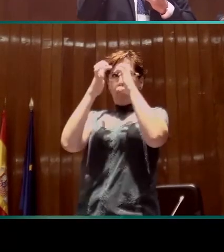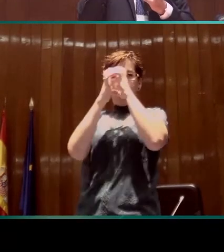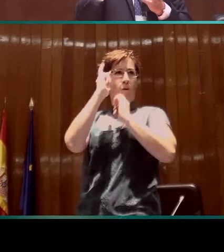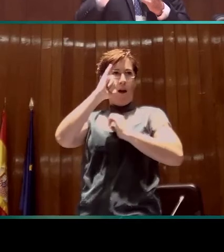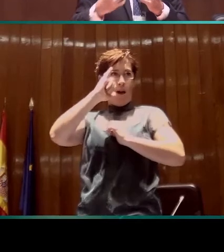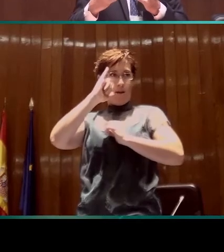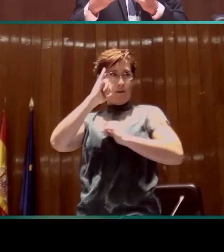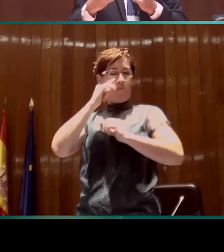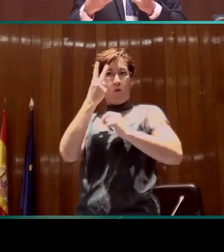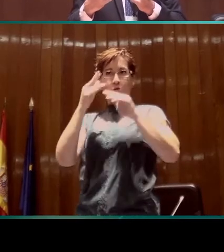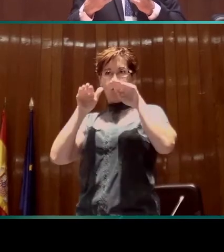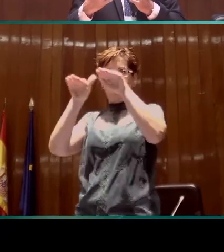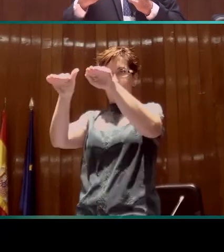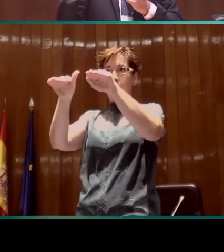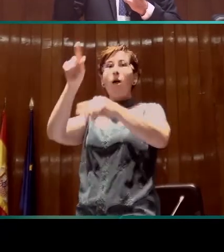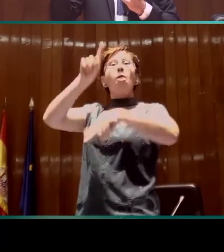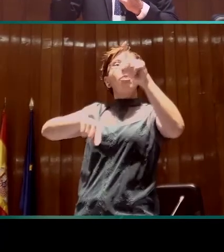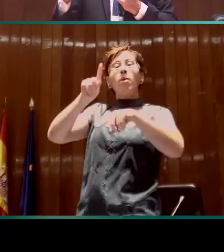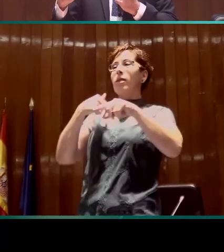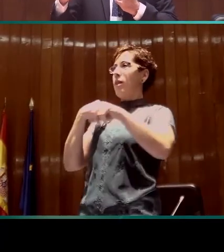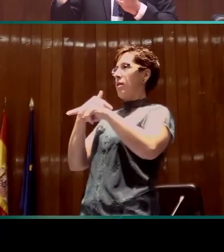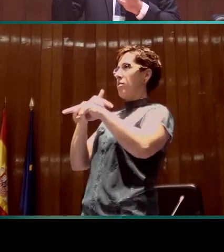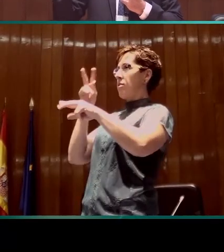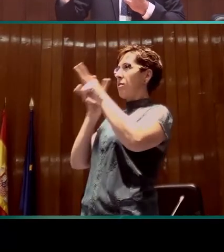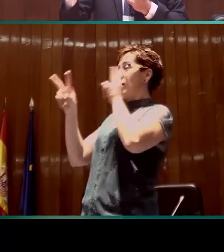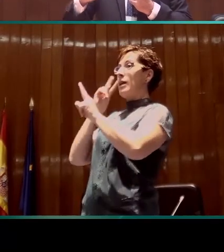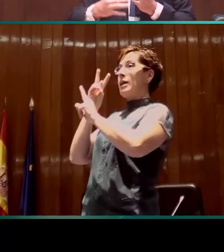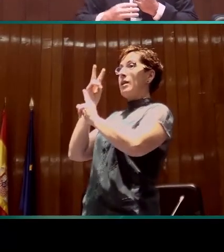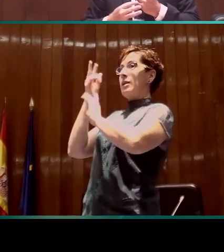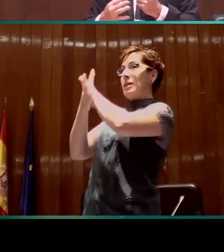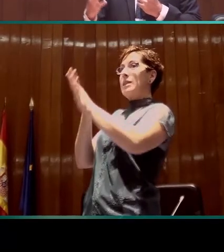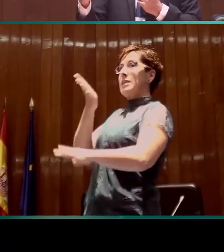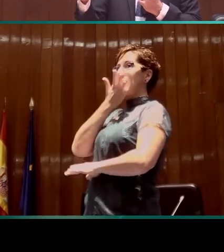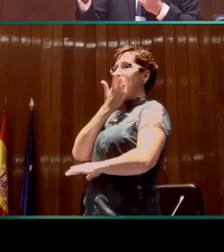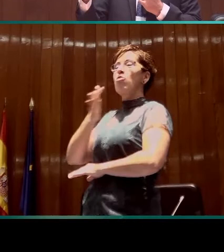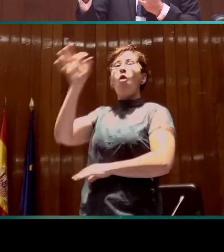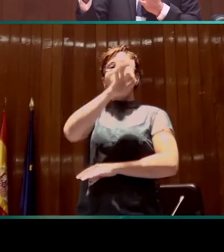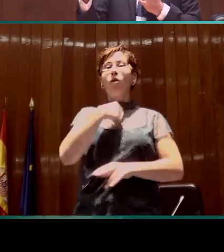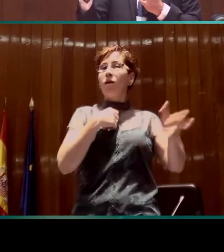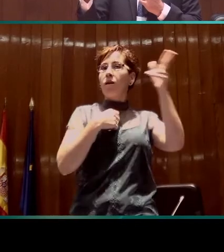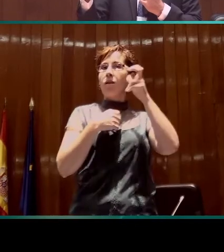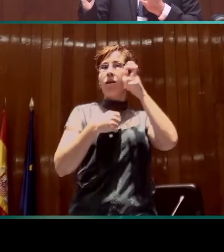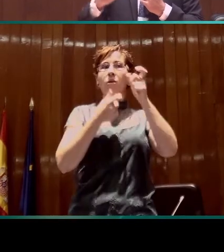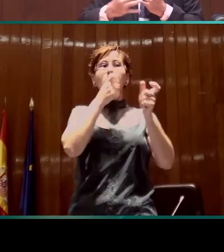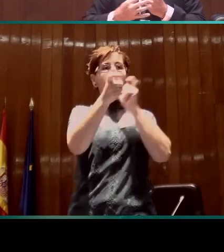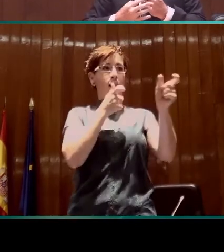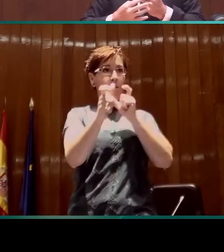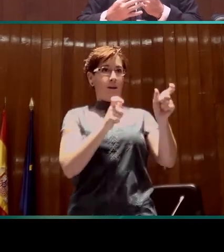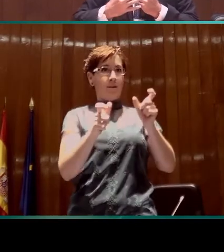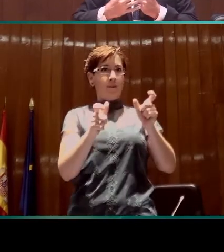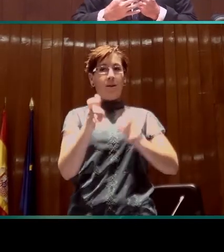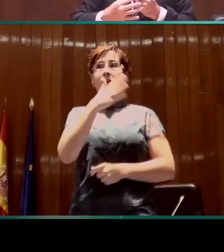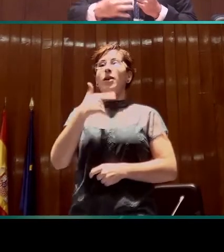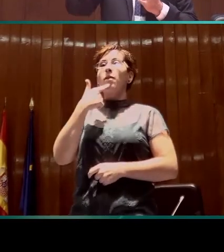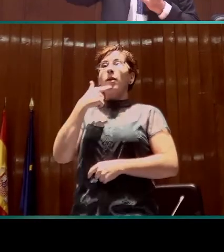cuando procesamos signos o cuando procesamos palabras. Hay efectos preléxicos de facilitación